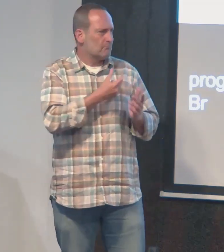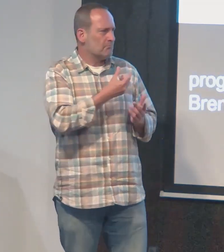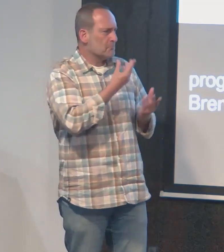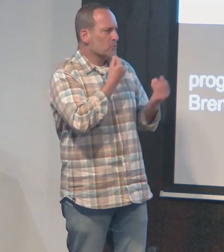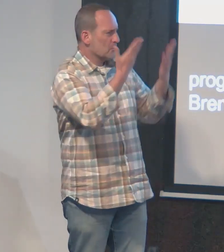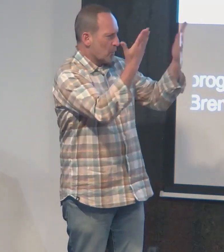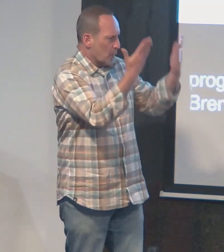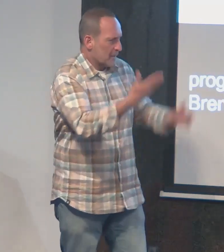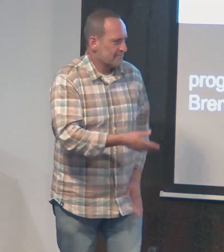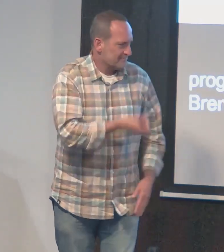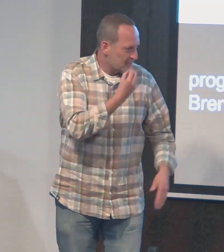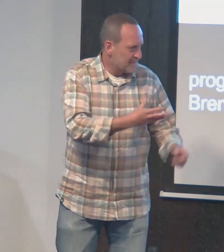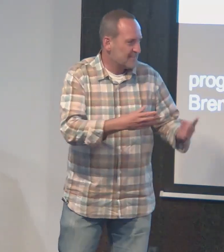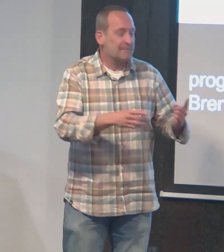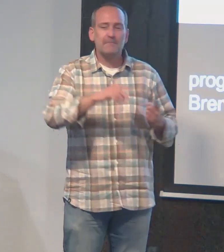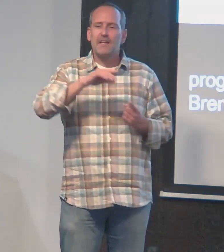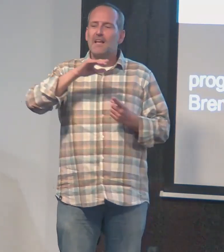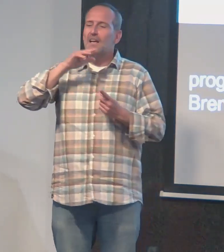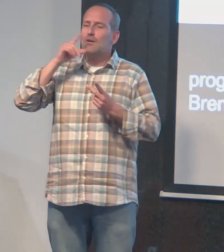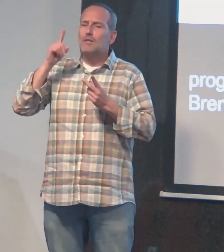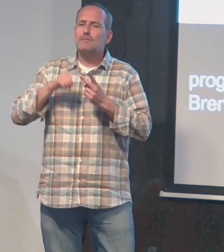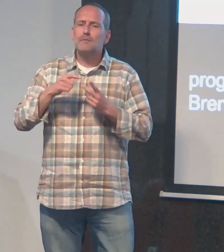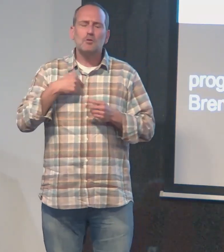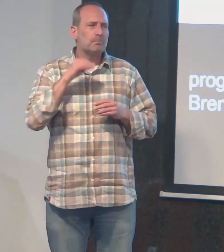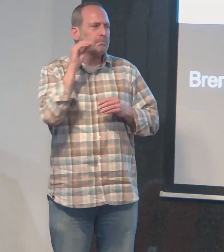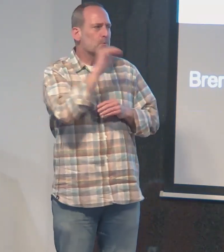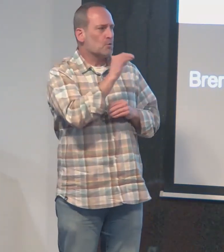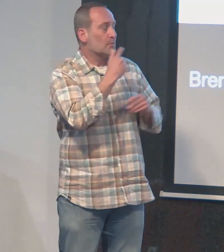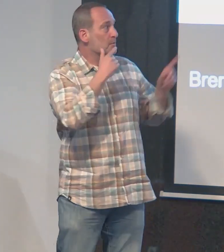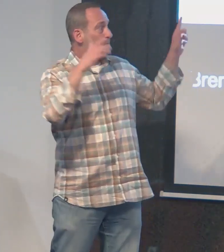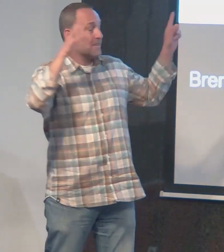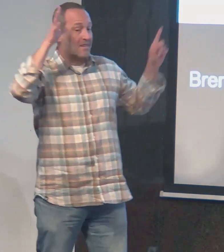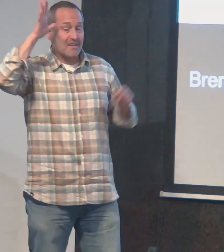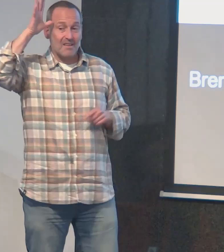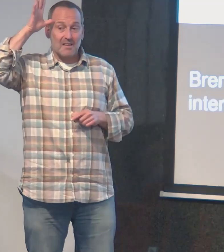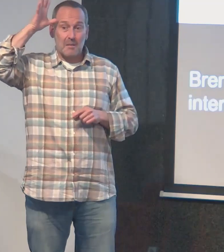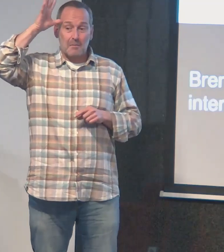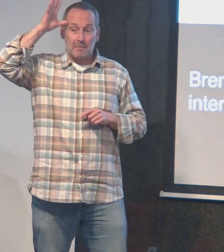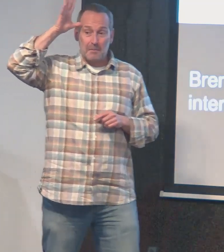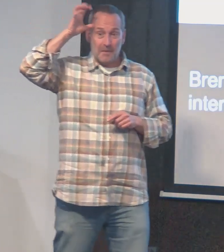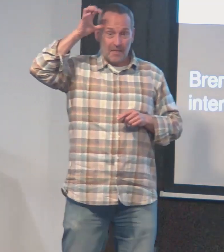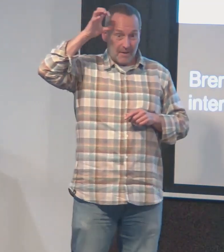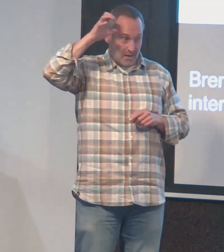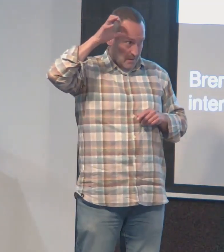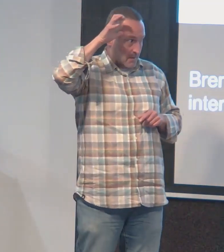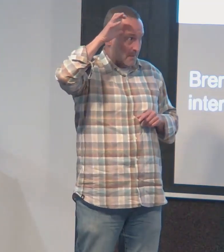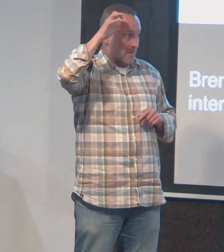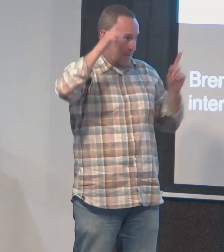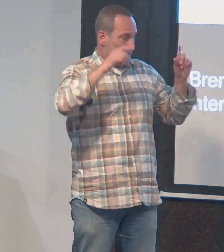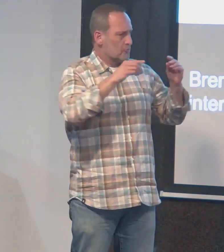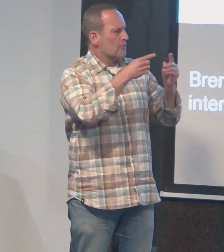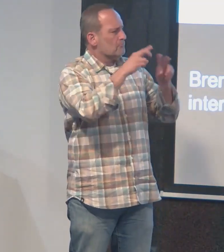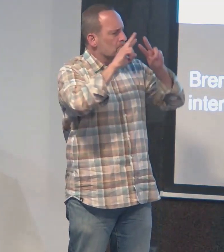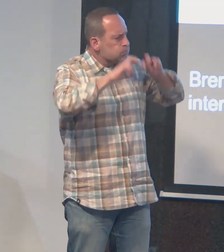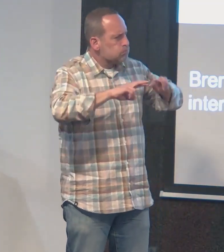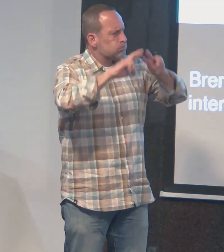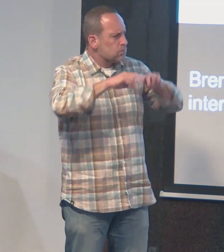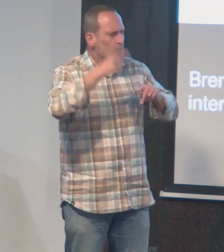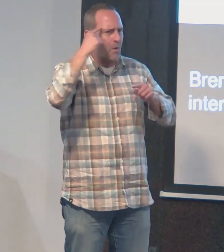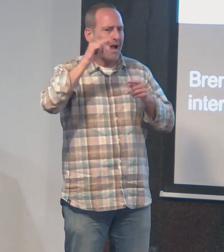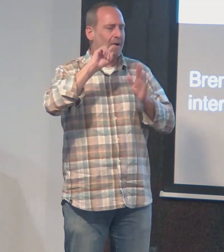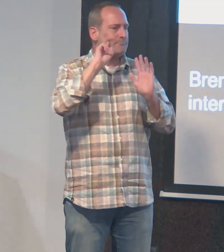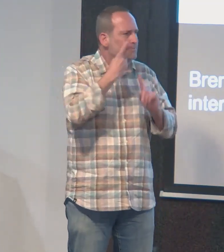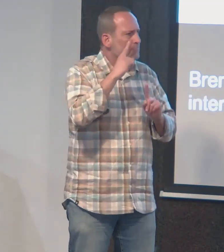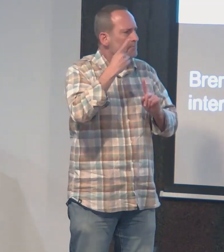Brendan, gracias por tu explicación. Enhorabuena, ha sido muy interesante. Tengo una pregunta. En el centro